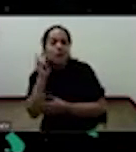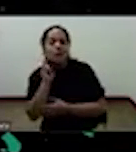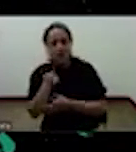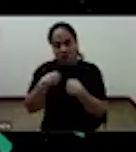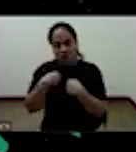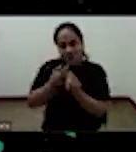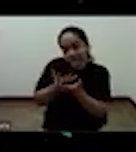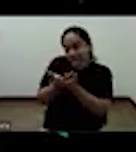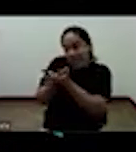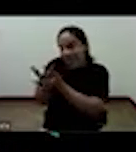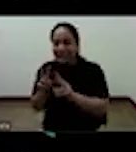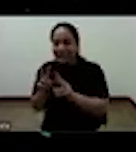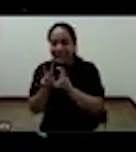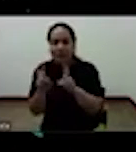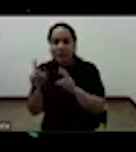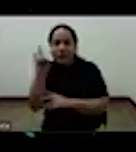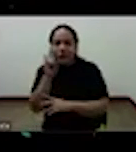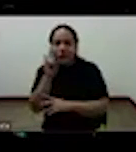poco